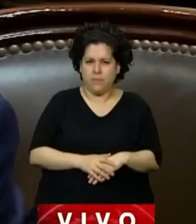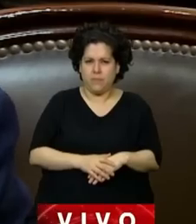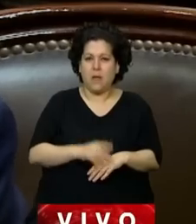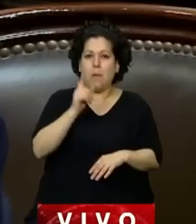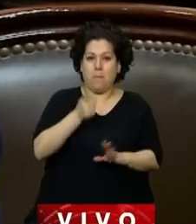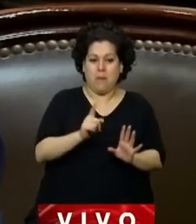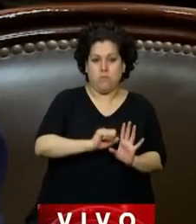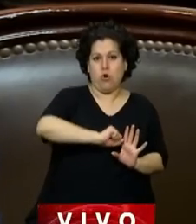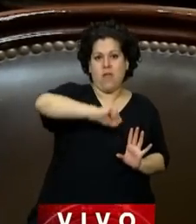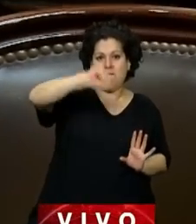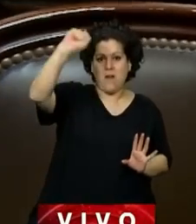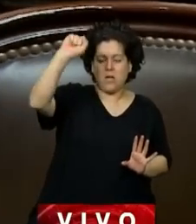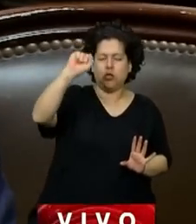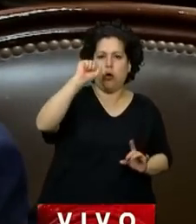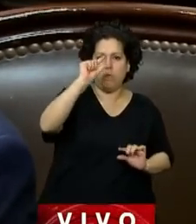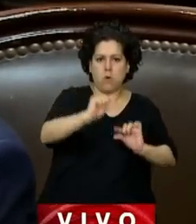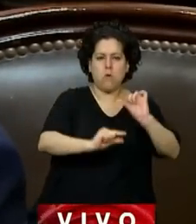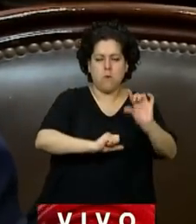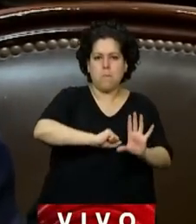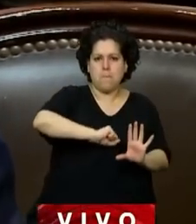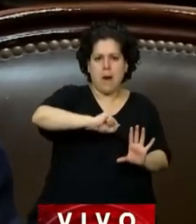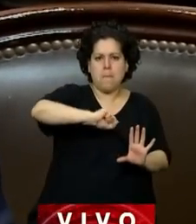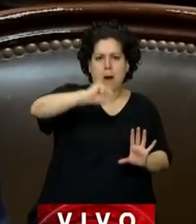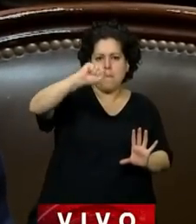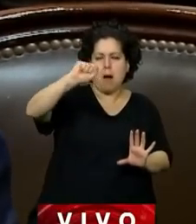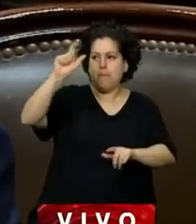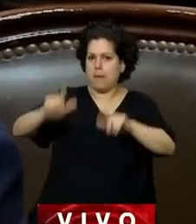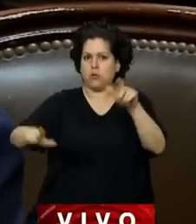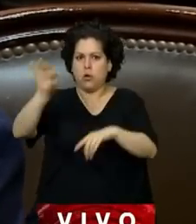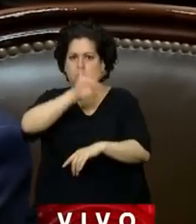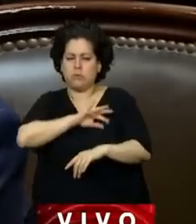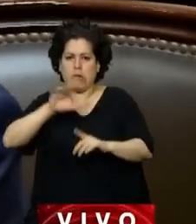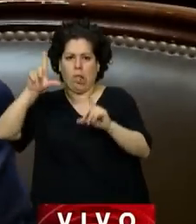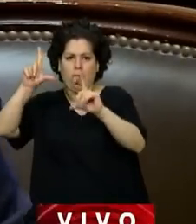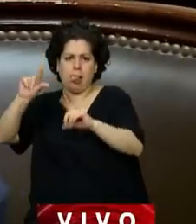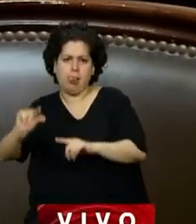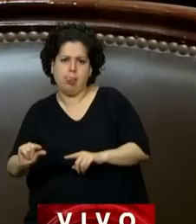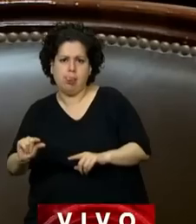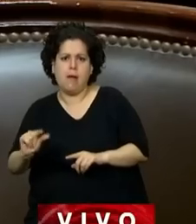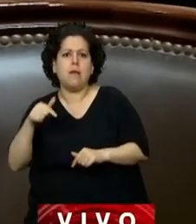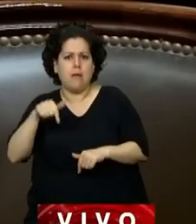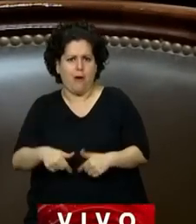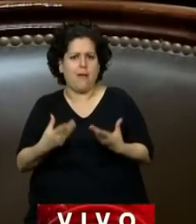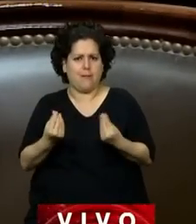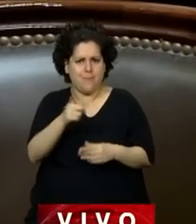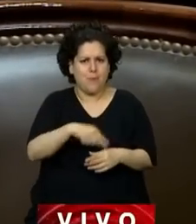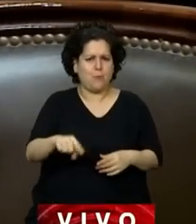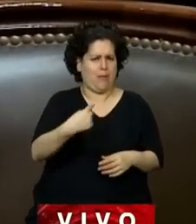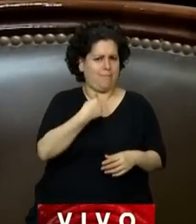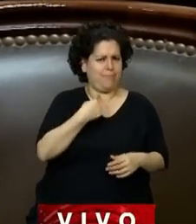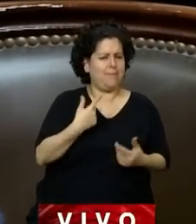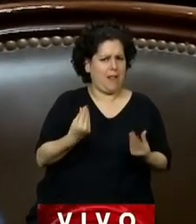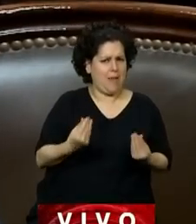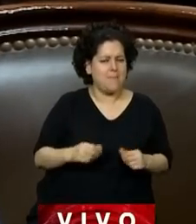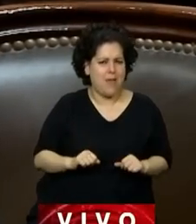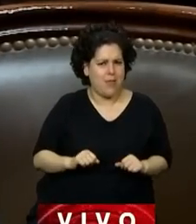es la inflación que está carcomiendo el bolsillo de los asalariados, pero que tienen miedo que los carcoma a ustedes. Del